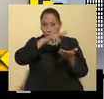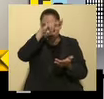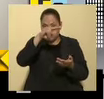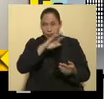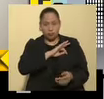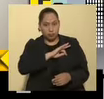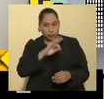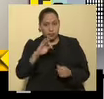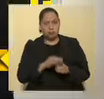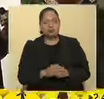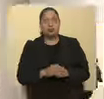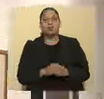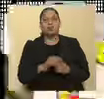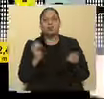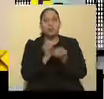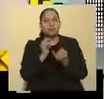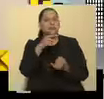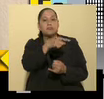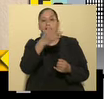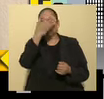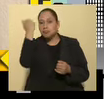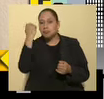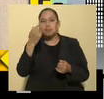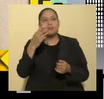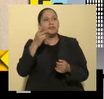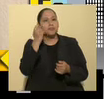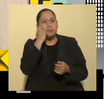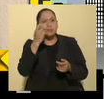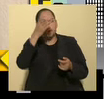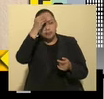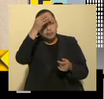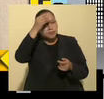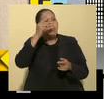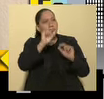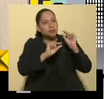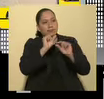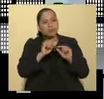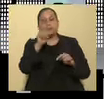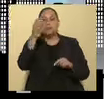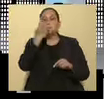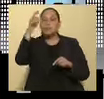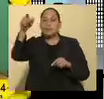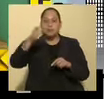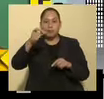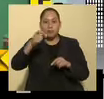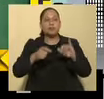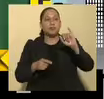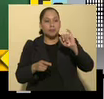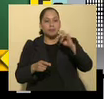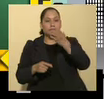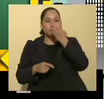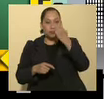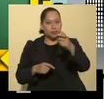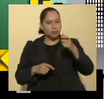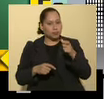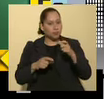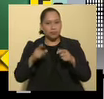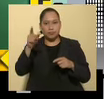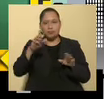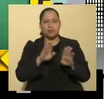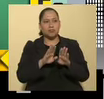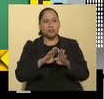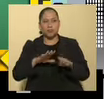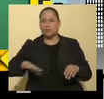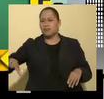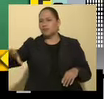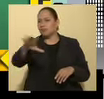al aire libre y sin saber aprender, maestro. Oiga, la escuela Xochimilco. Sí, Xochimilco, que bueno, tiene un gran bagaje, que